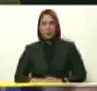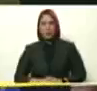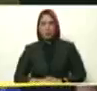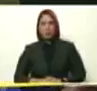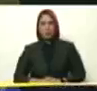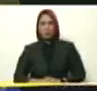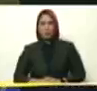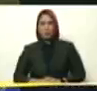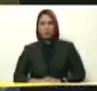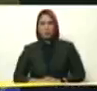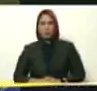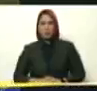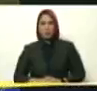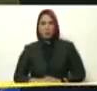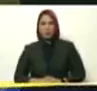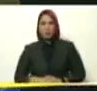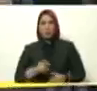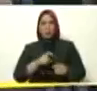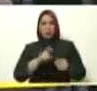externa,